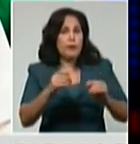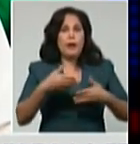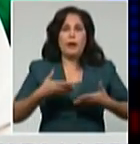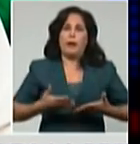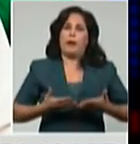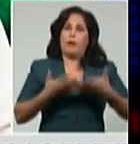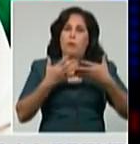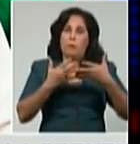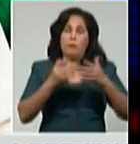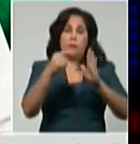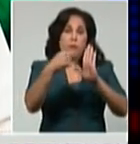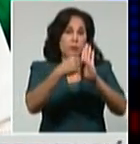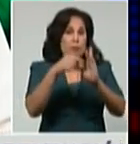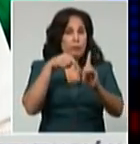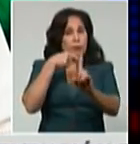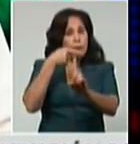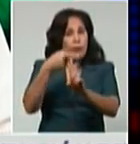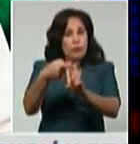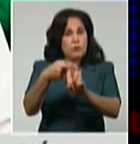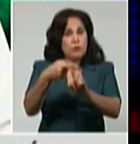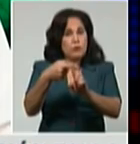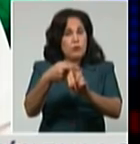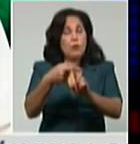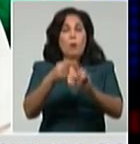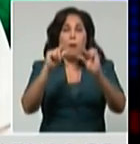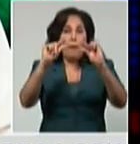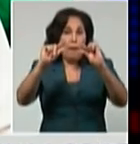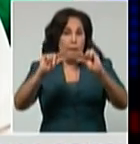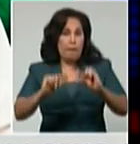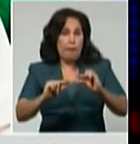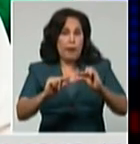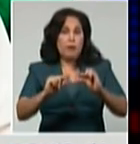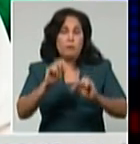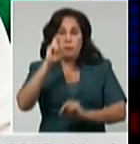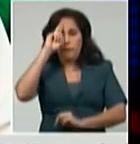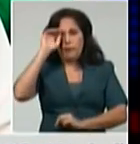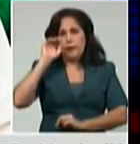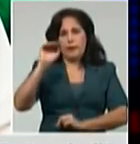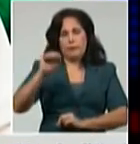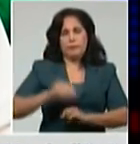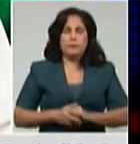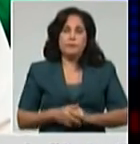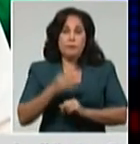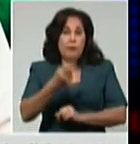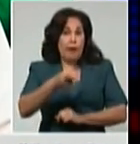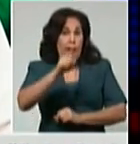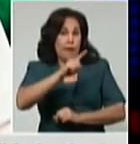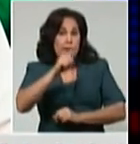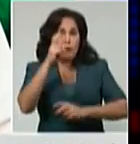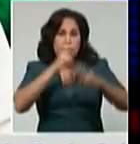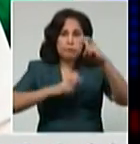indicador positivo que hayamos disminuido esta cifra. Ayer se procesaron